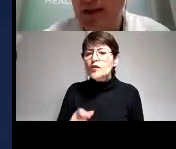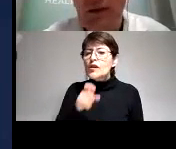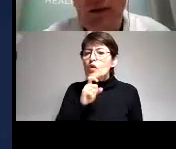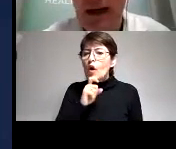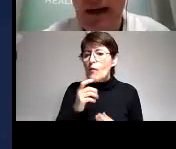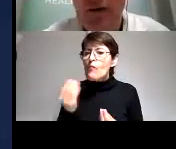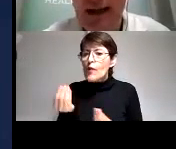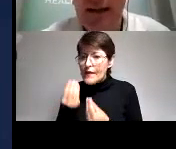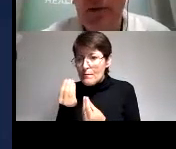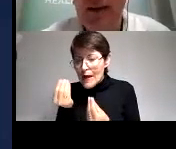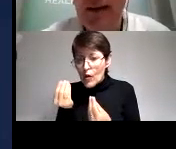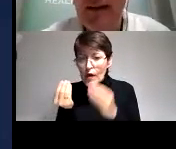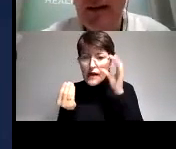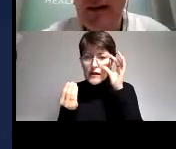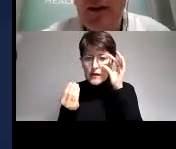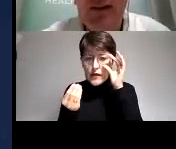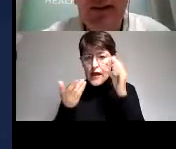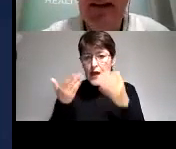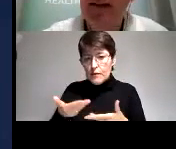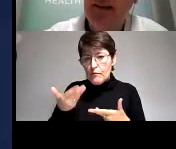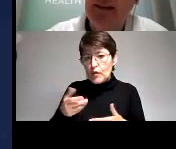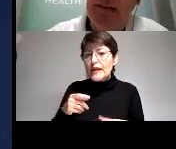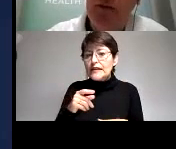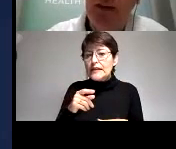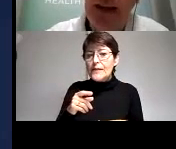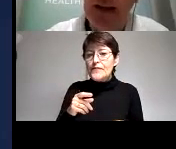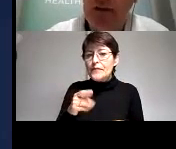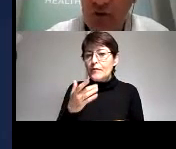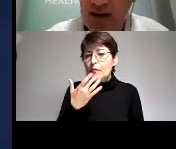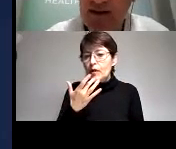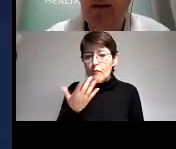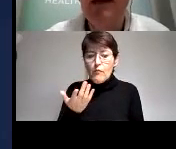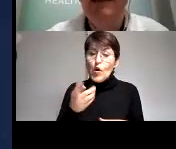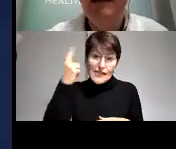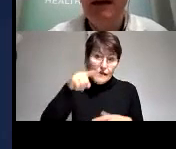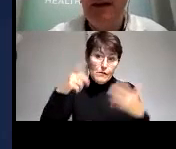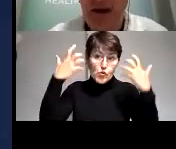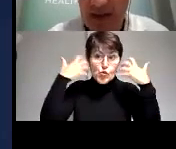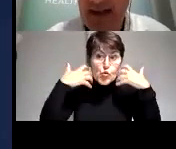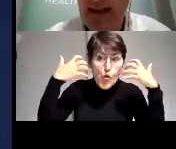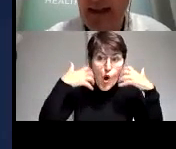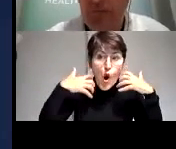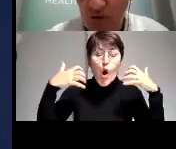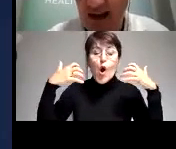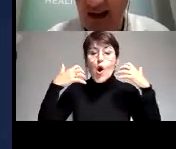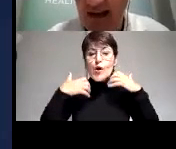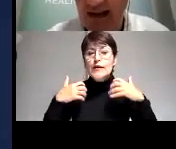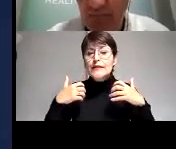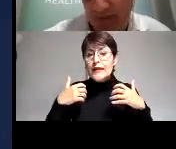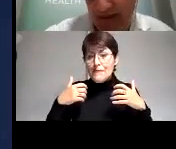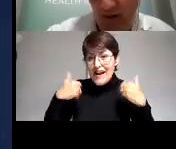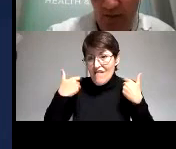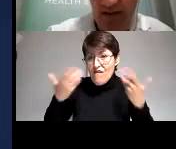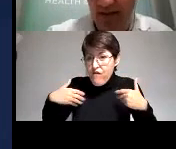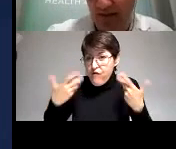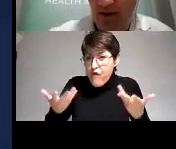aumentando sobre todo los mecanismos de excreción, es decir, si sabemos que la sudoración permite expulsar